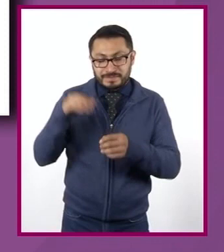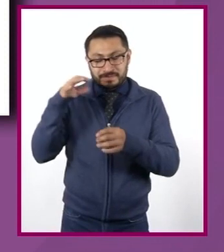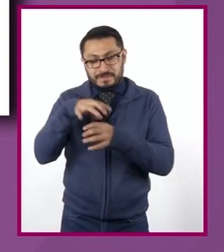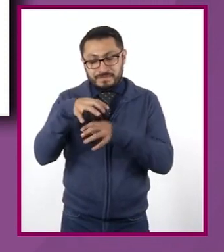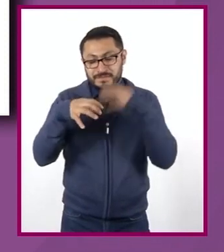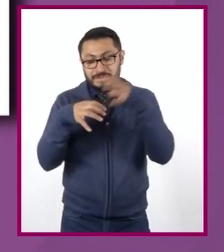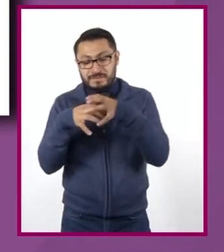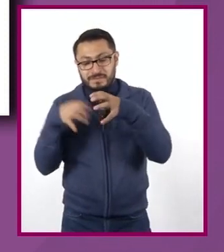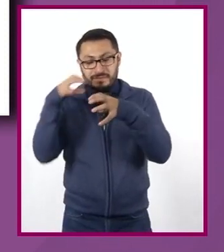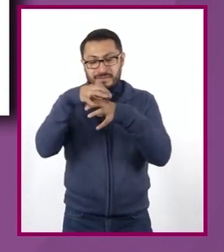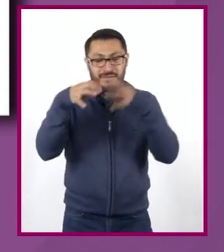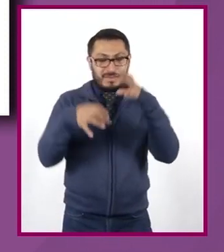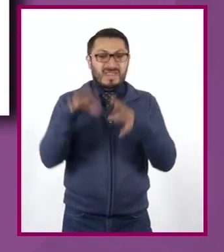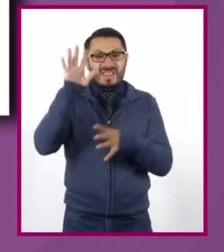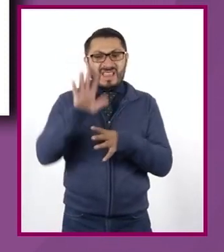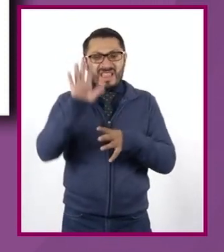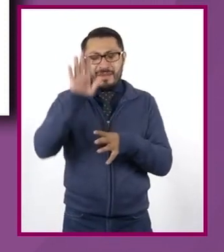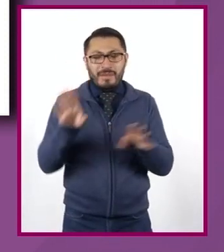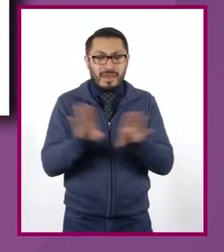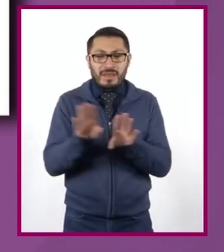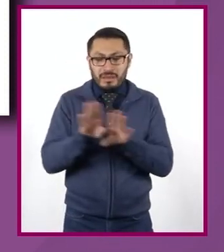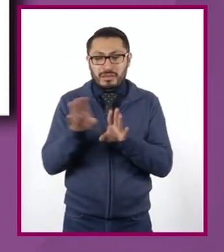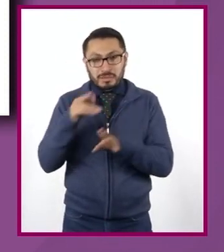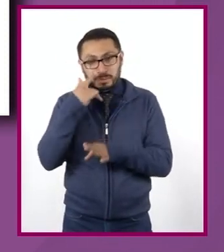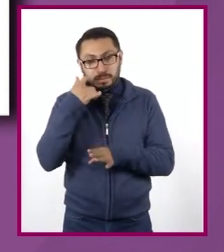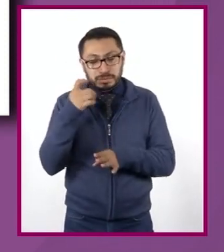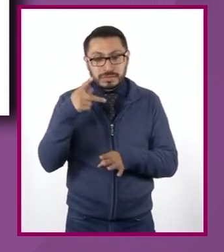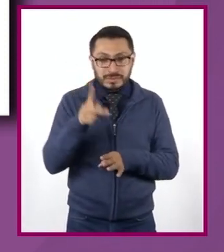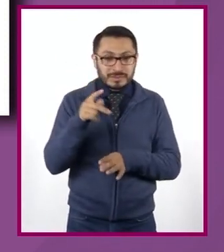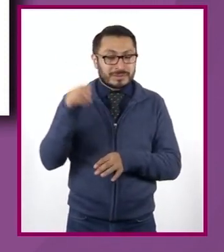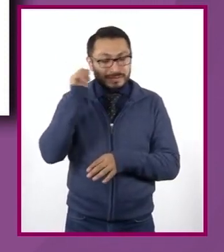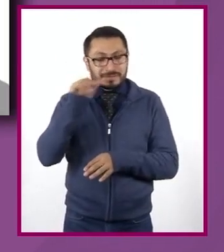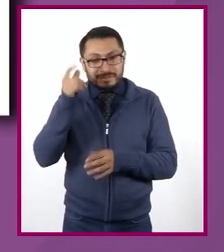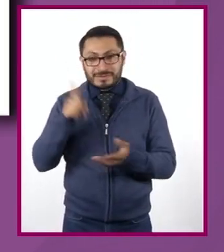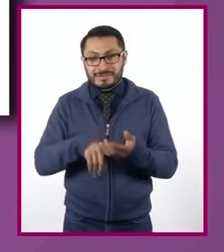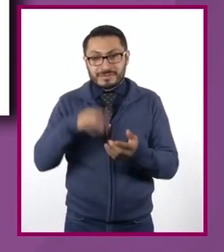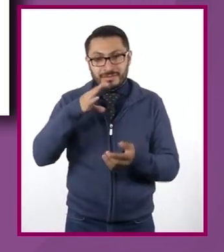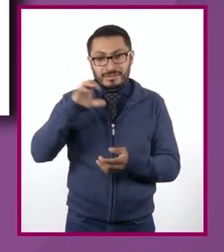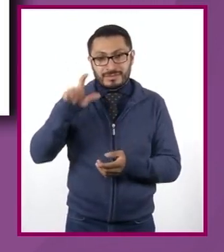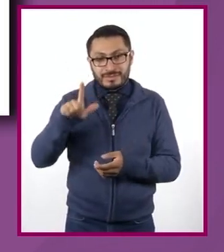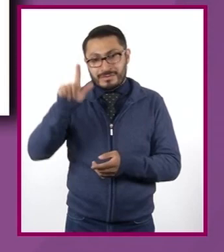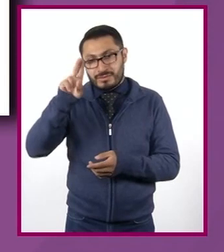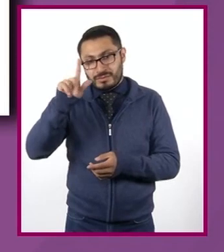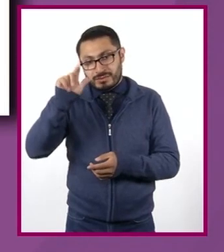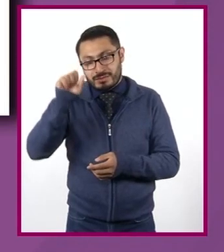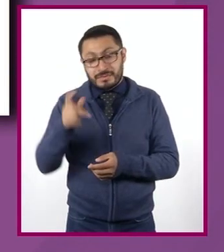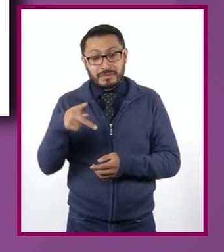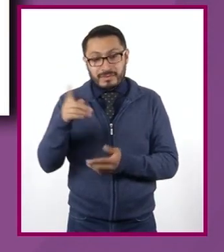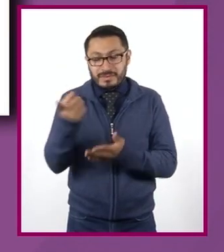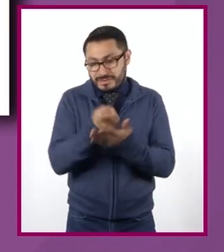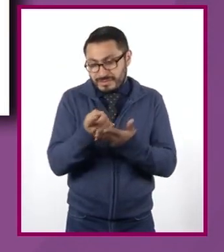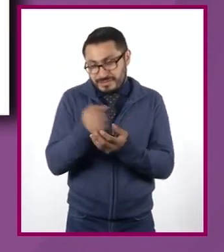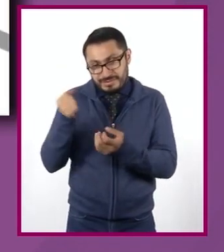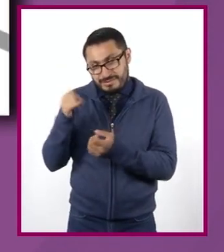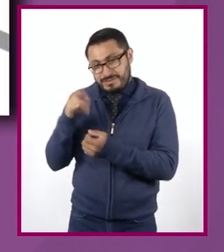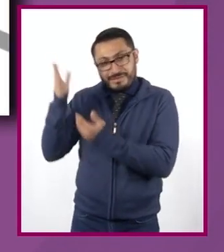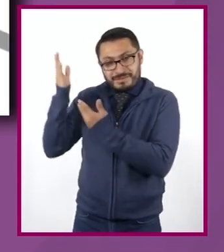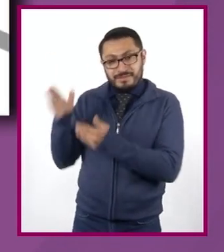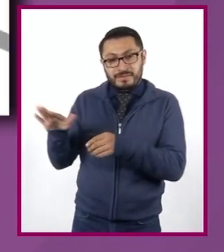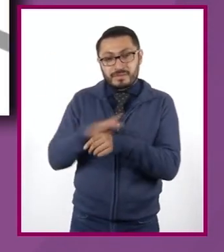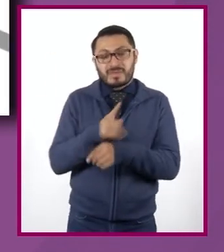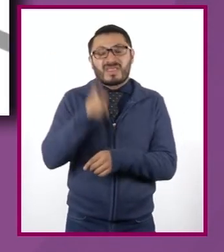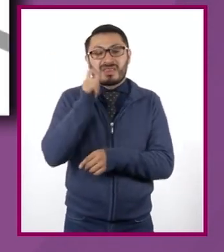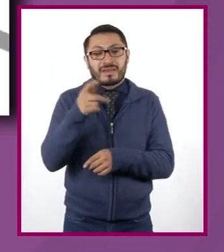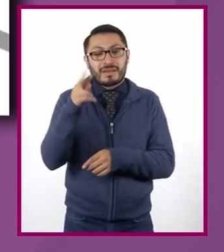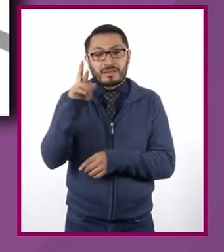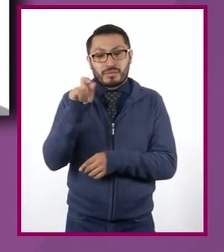esto en realidad puede no ser así, porque pueden estar por toda la célula. pero se dibuja así porque significa que las